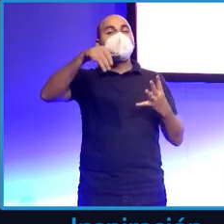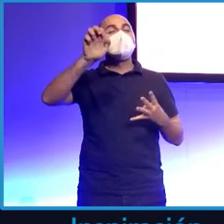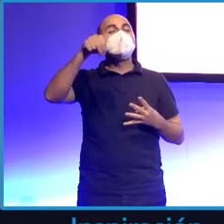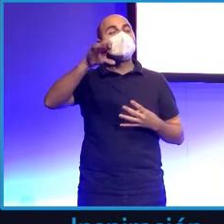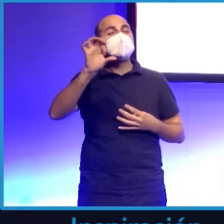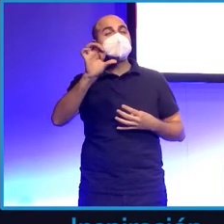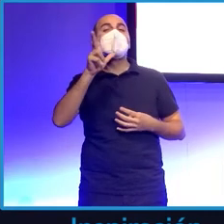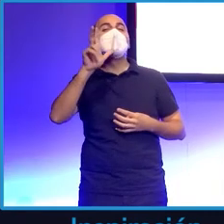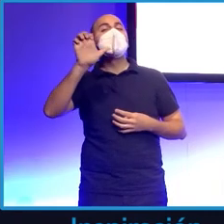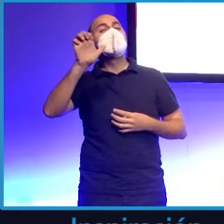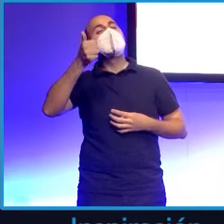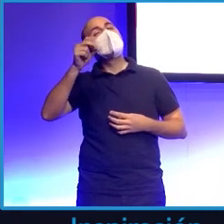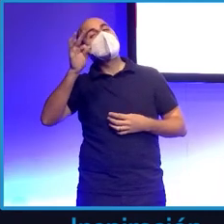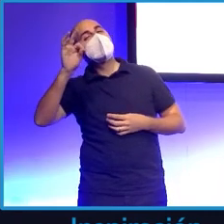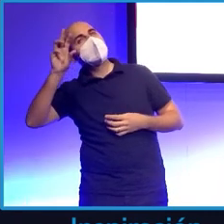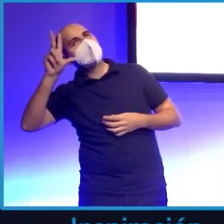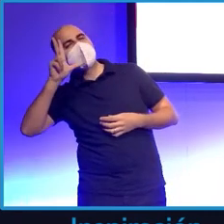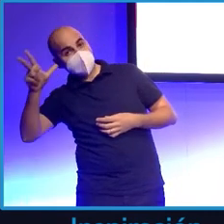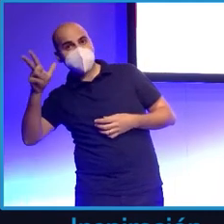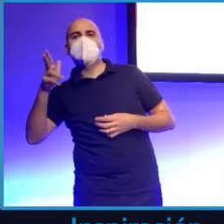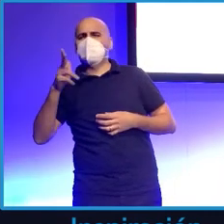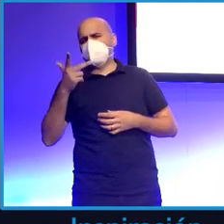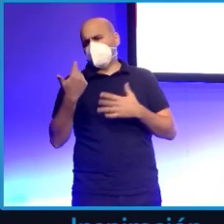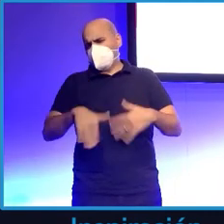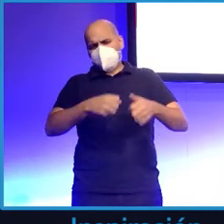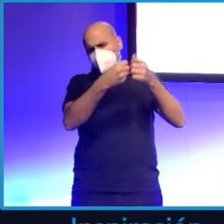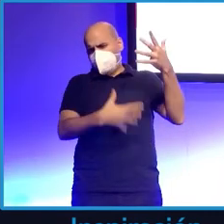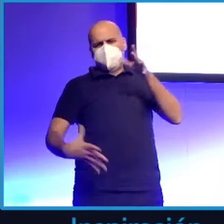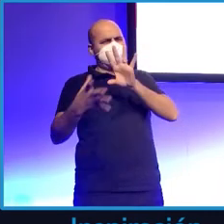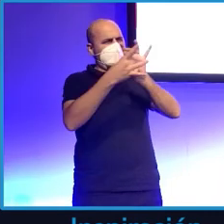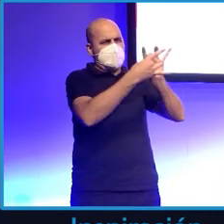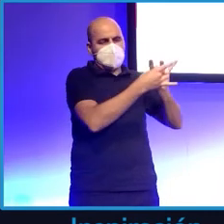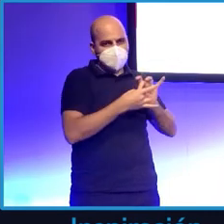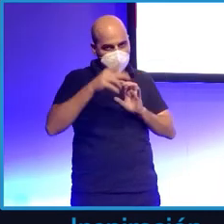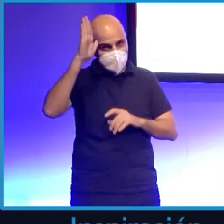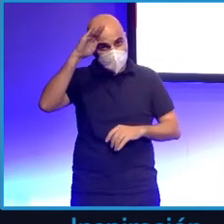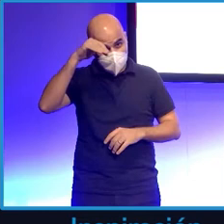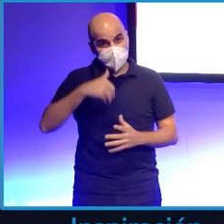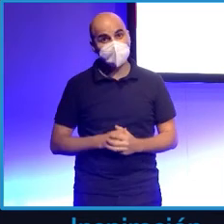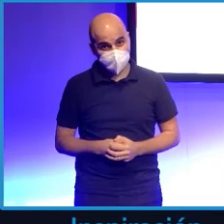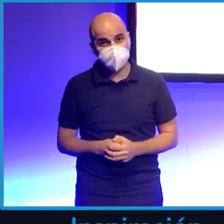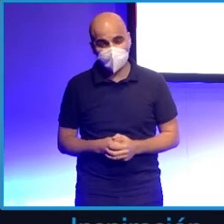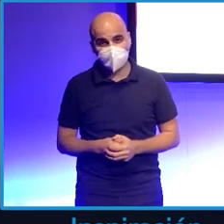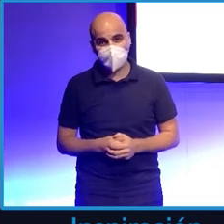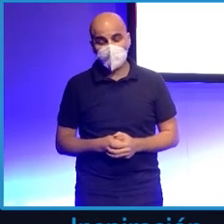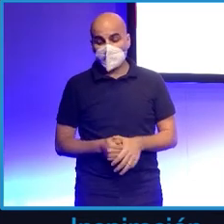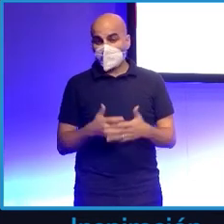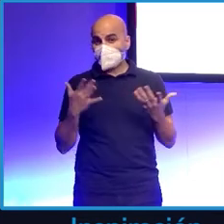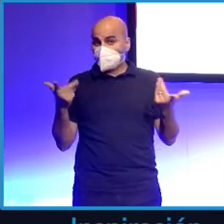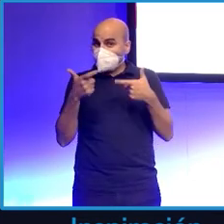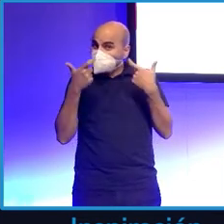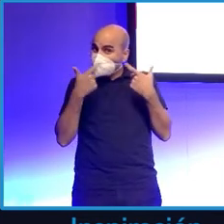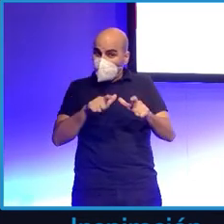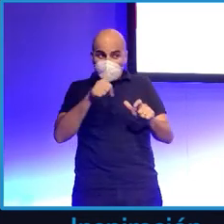bestia bueno llegamos a este punto ya vemos que realmente con el sector de competencia